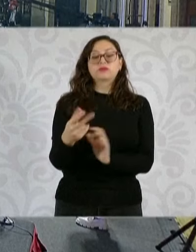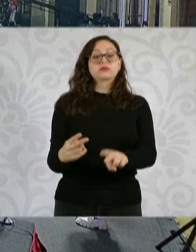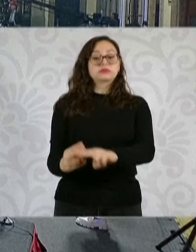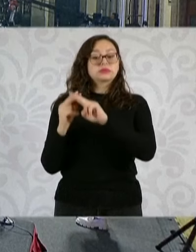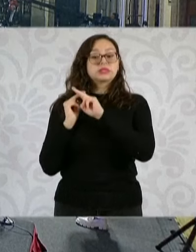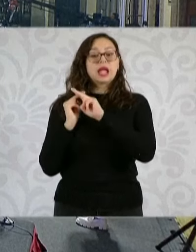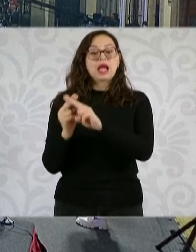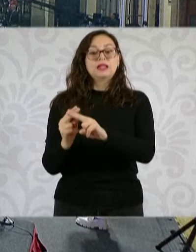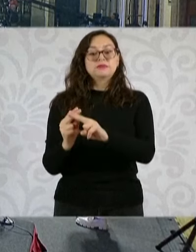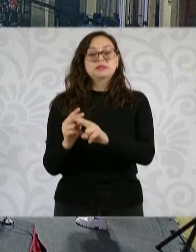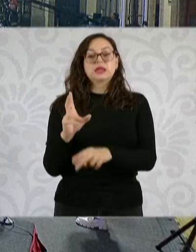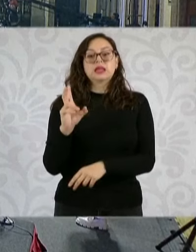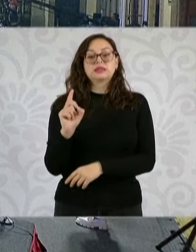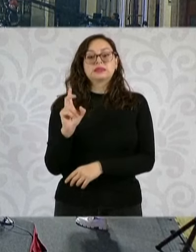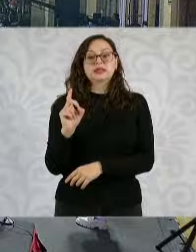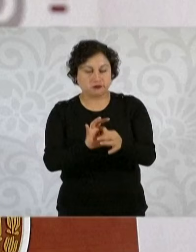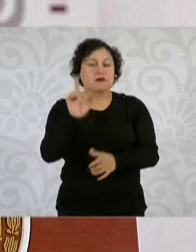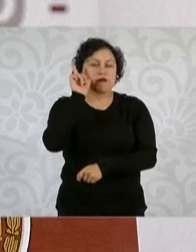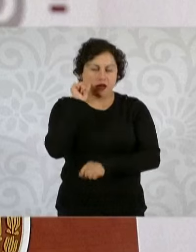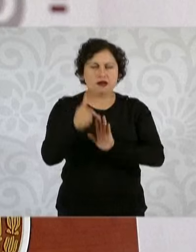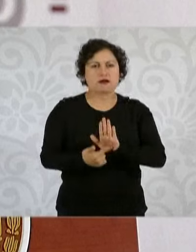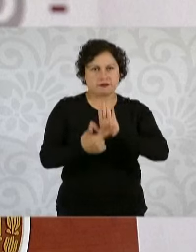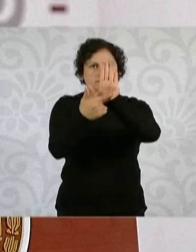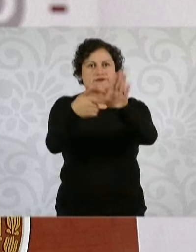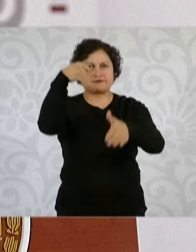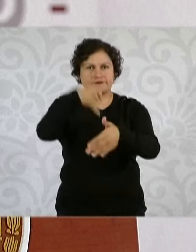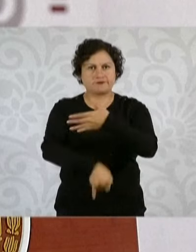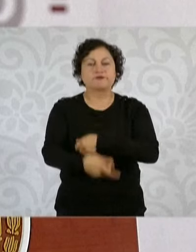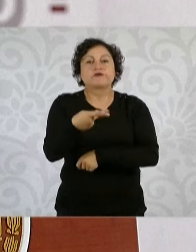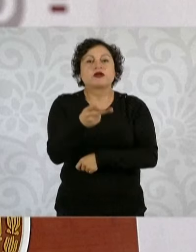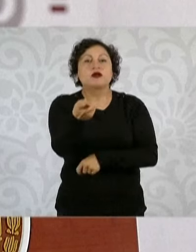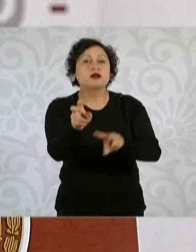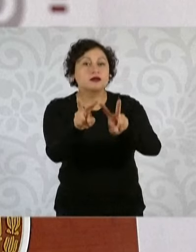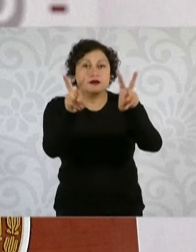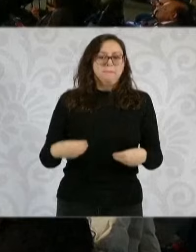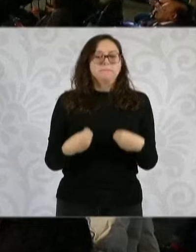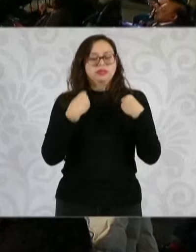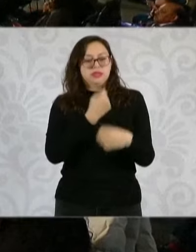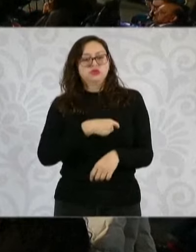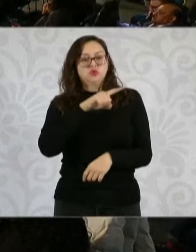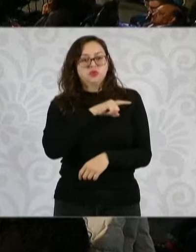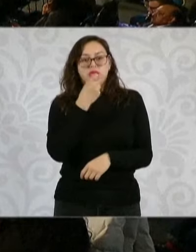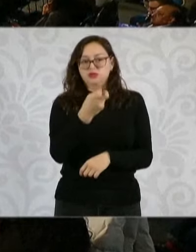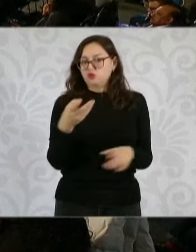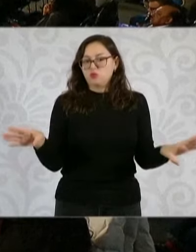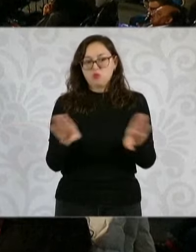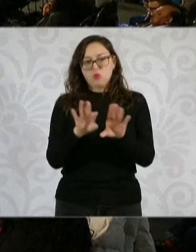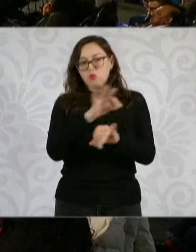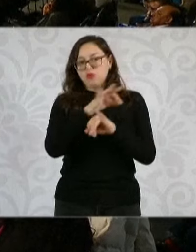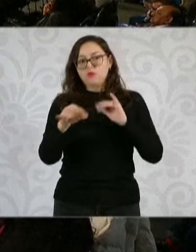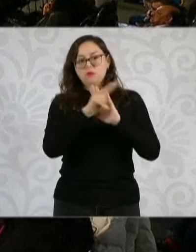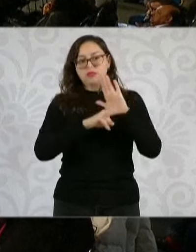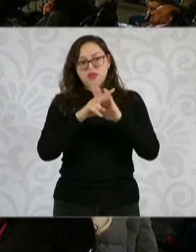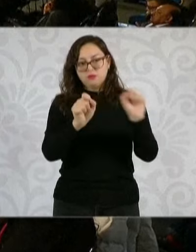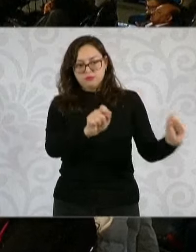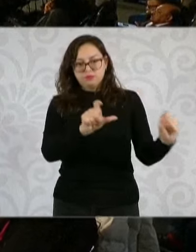presidenta agregó que las autoridades federales están colaborando con las del Estado de Guerrero donde se ubica Chilpancingo para